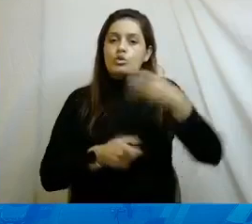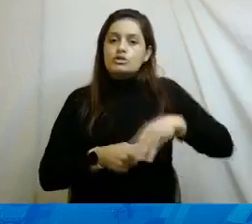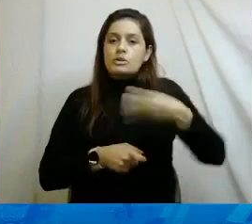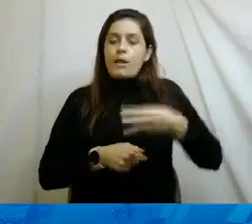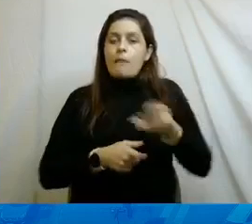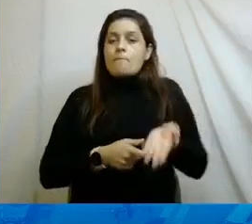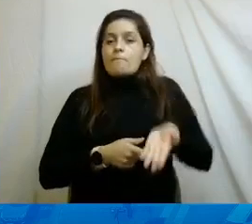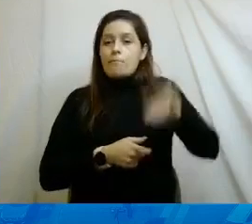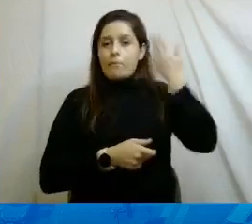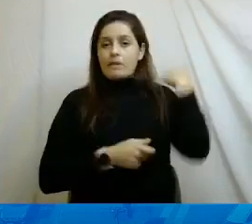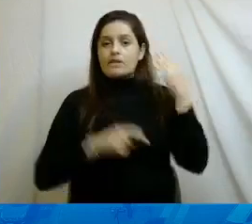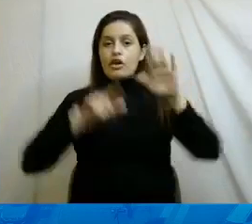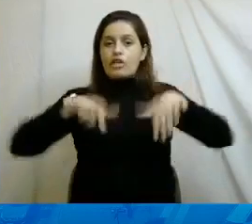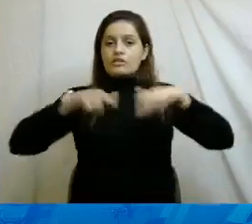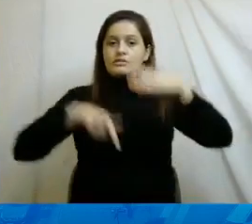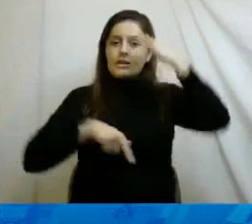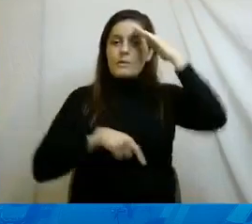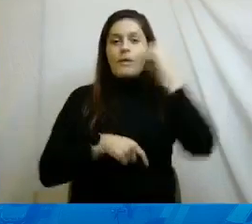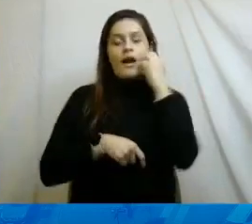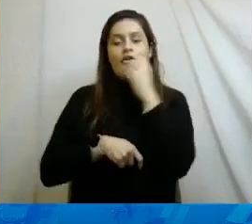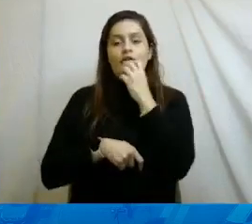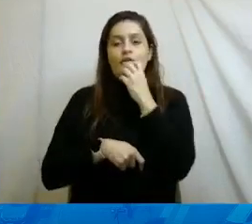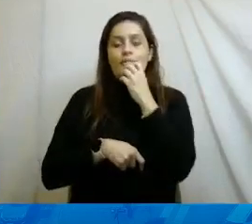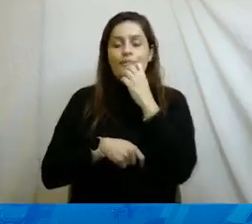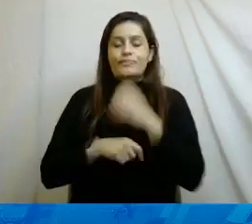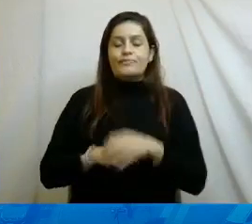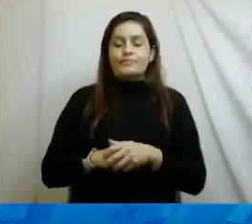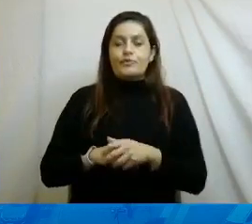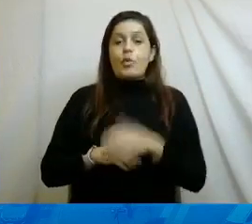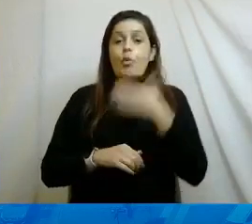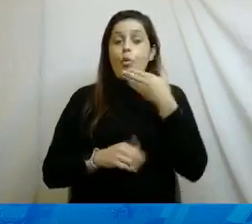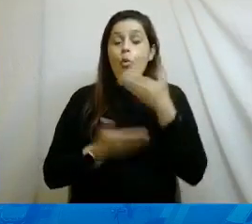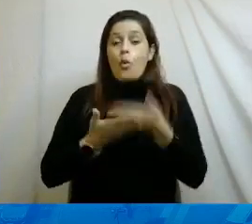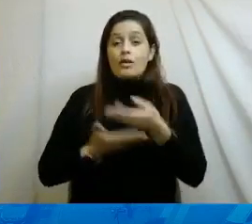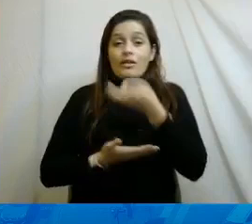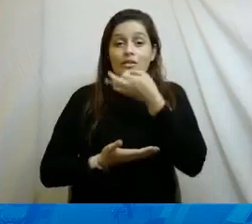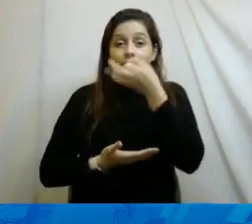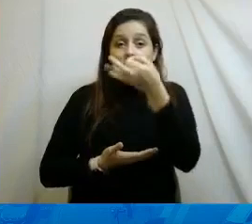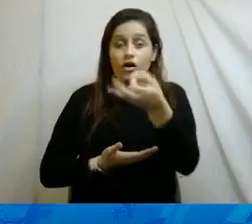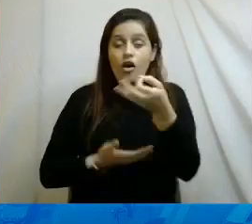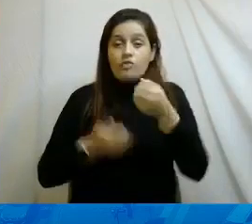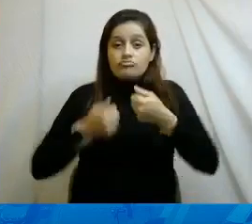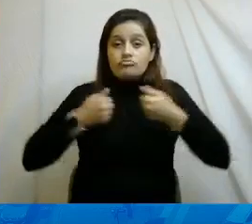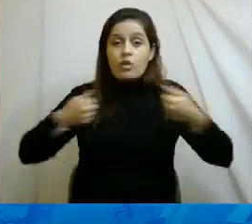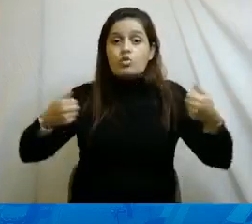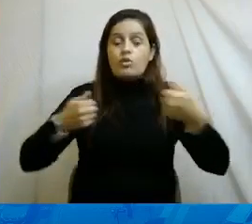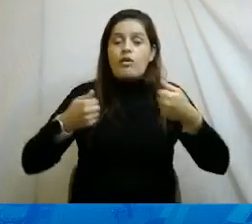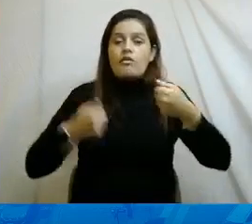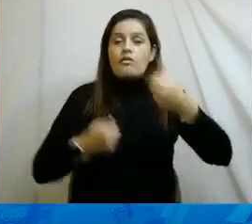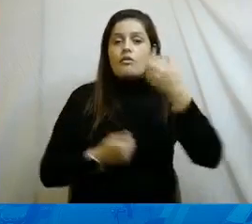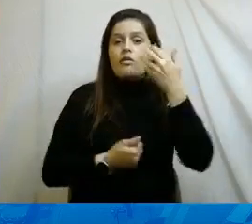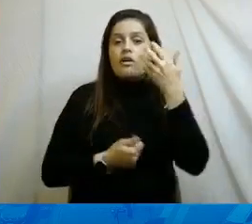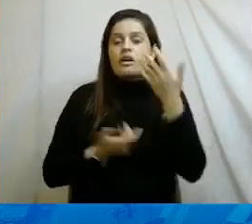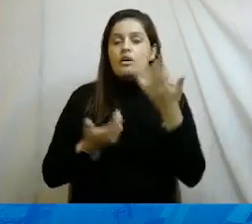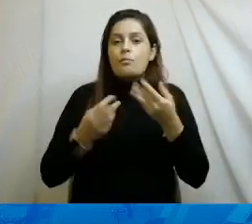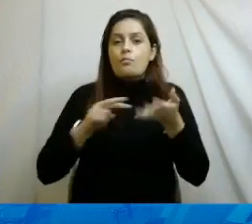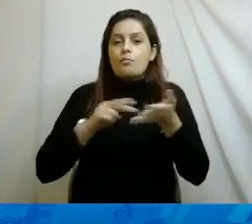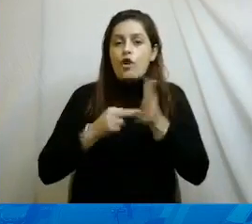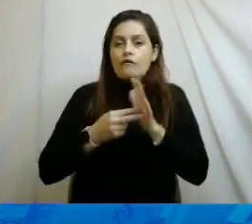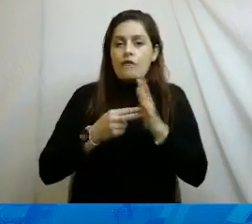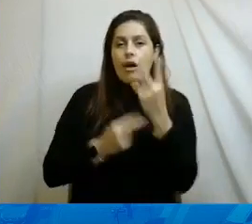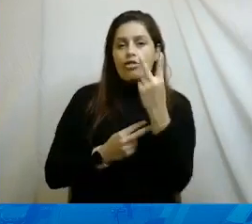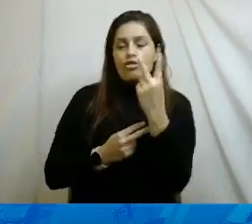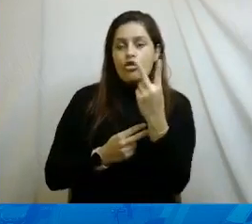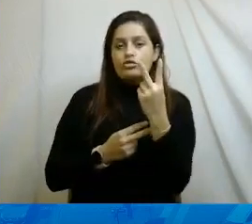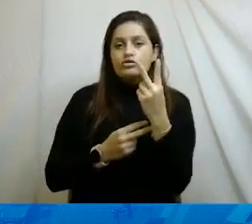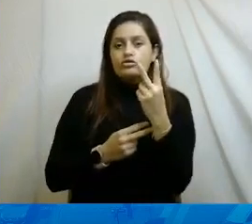realizado el pasado 17 de mayo del presente año. Cuando se expone ante las autoridades de nuestra comuna la situación vivida por dos